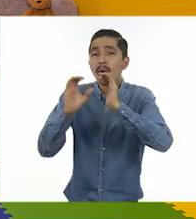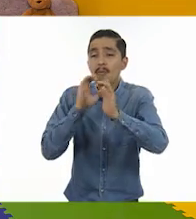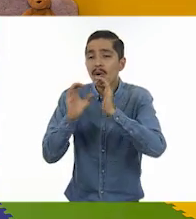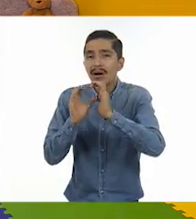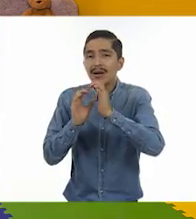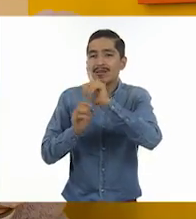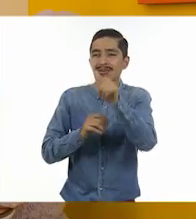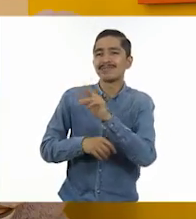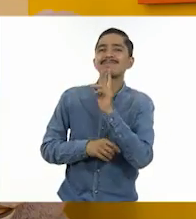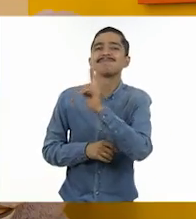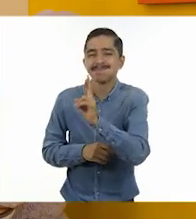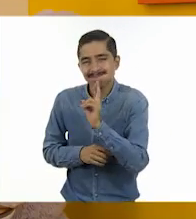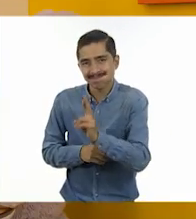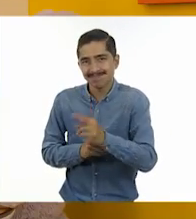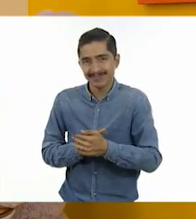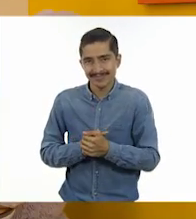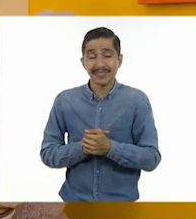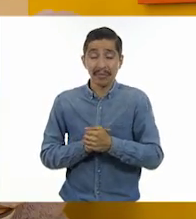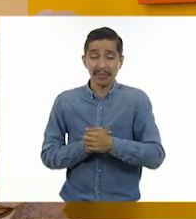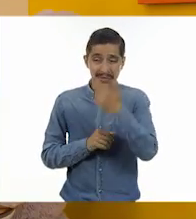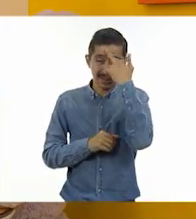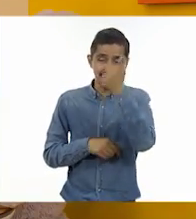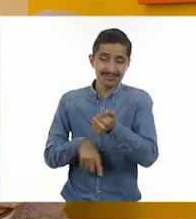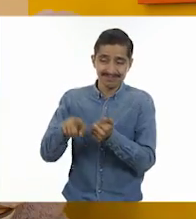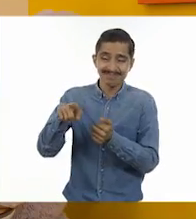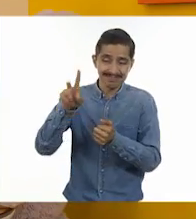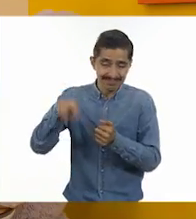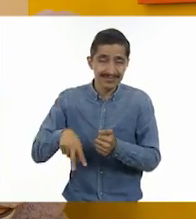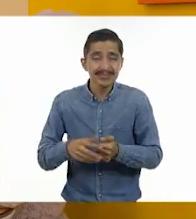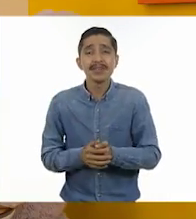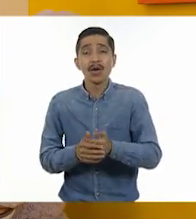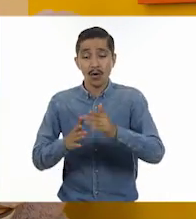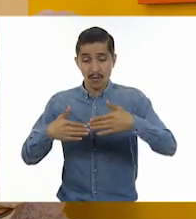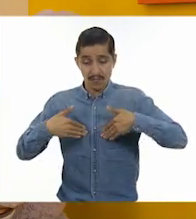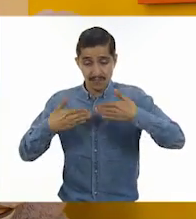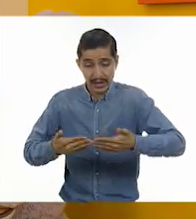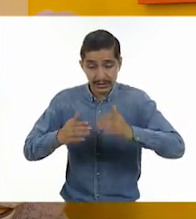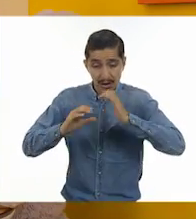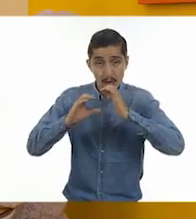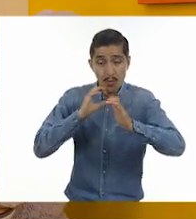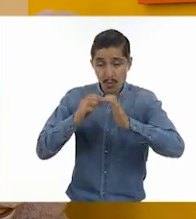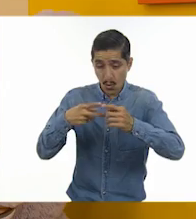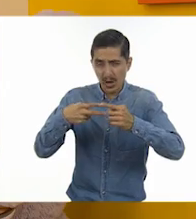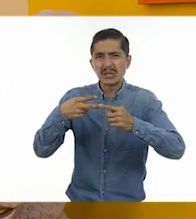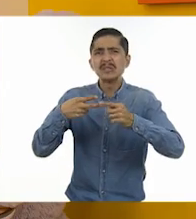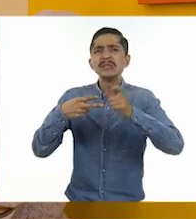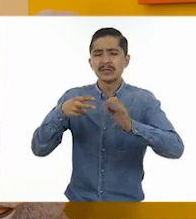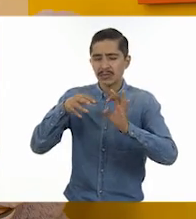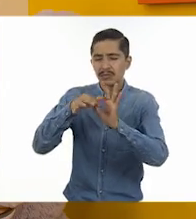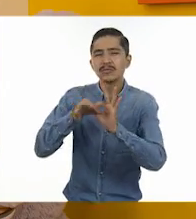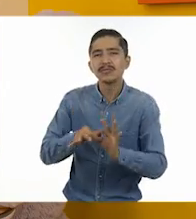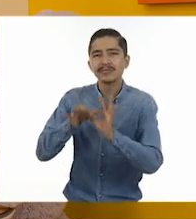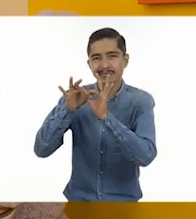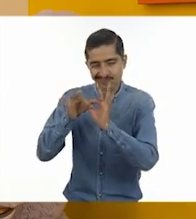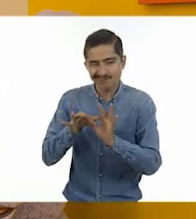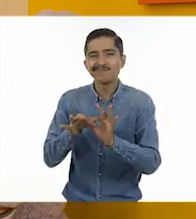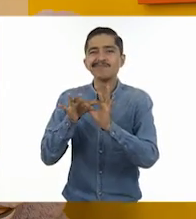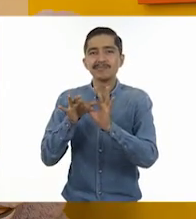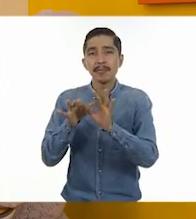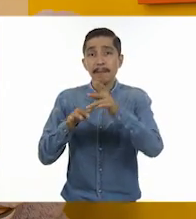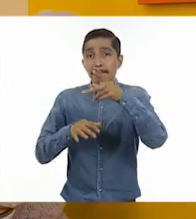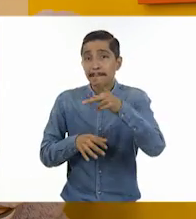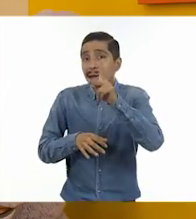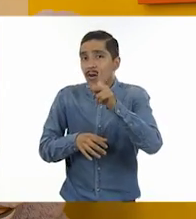y respondiendo. Tienes razón, la confianza y la comunicación están estrechamente vinculadas, pero hay